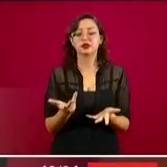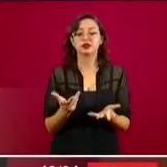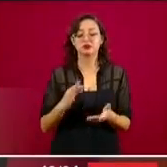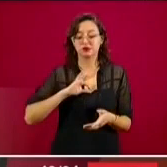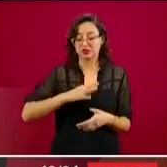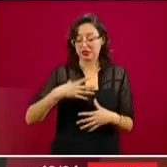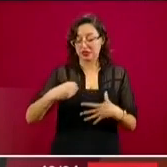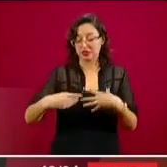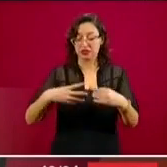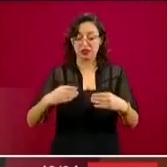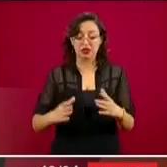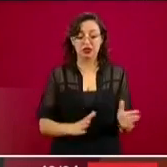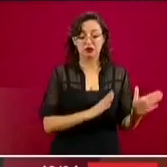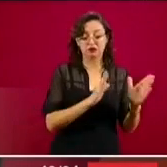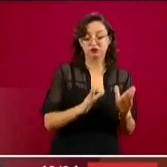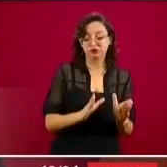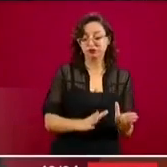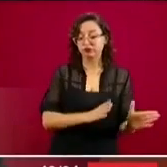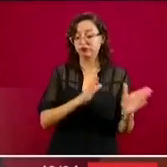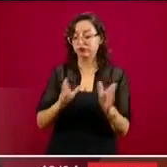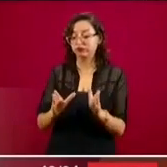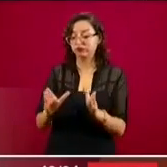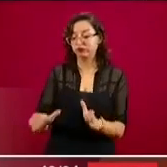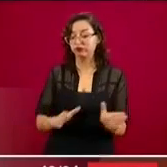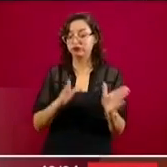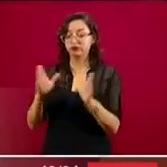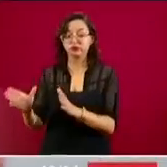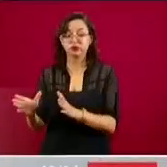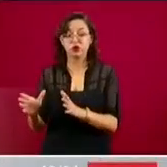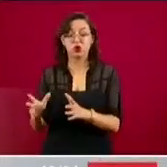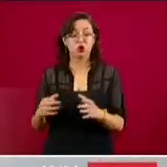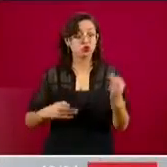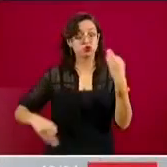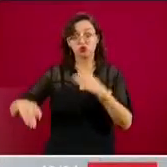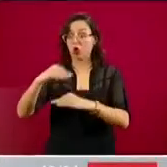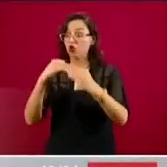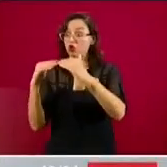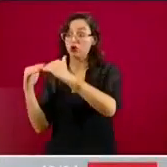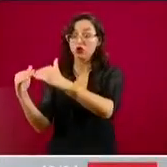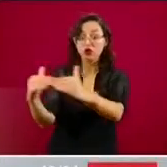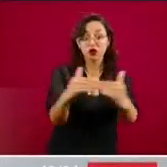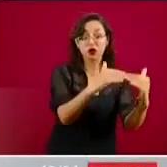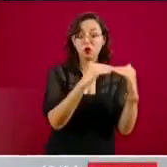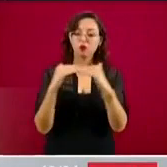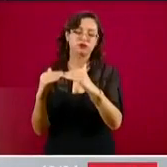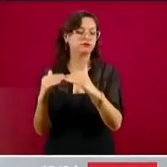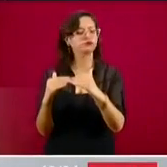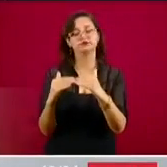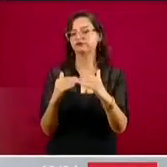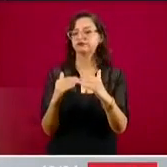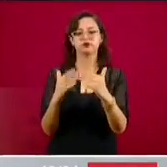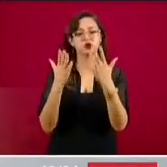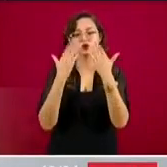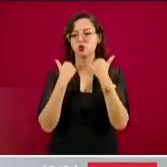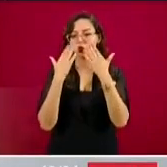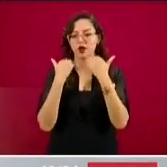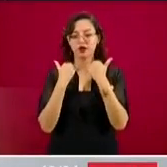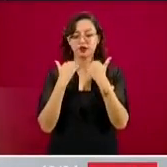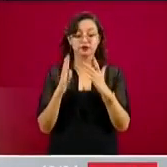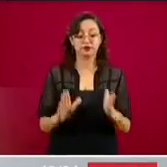epidemia, no hay fases generales para el país. Cuando declaramos la fase